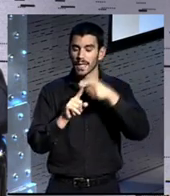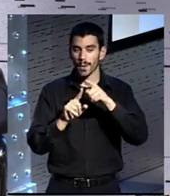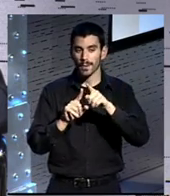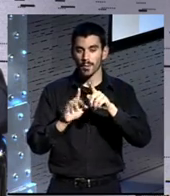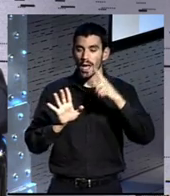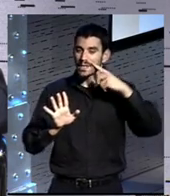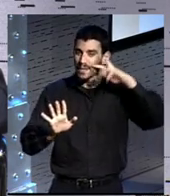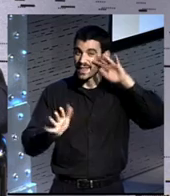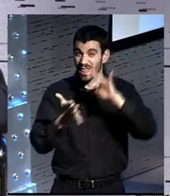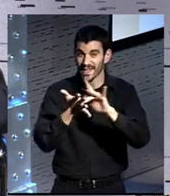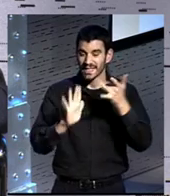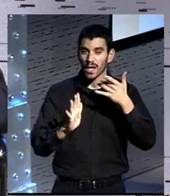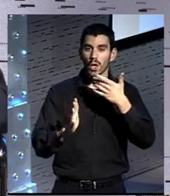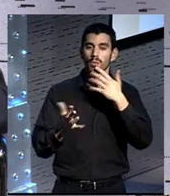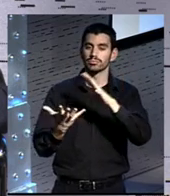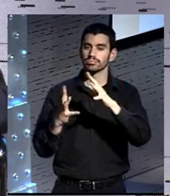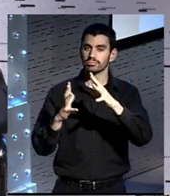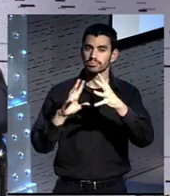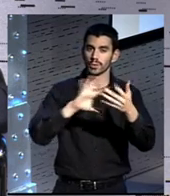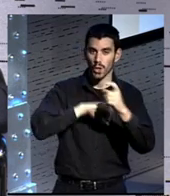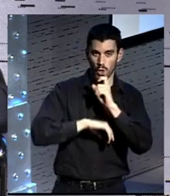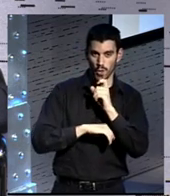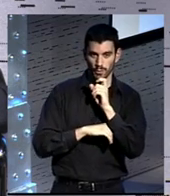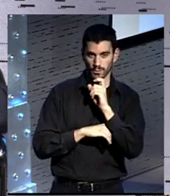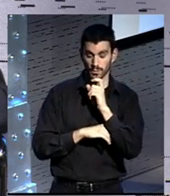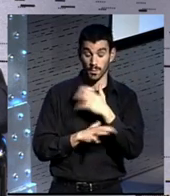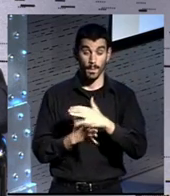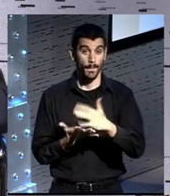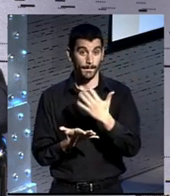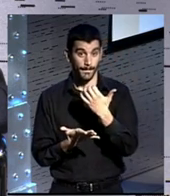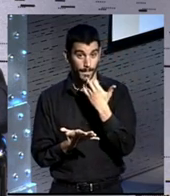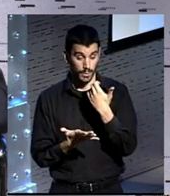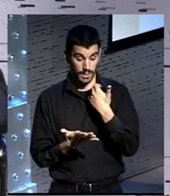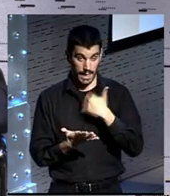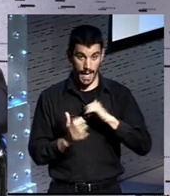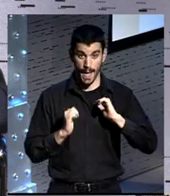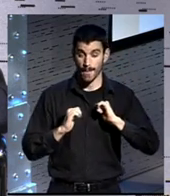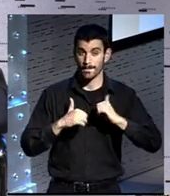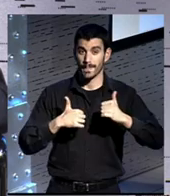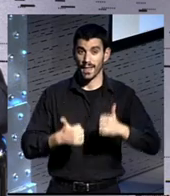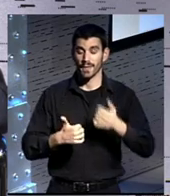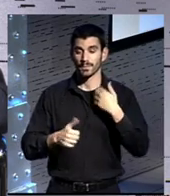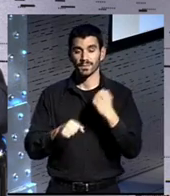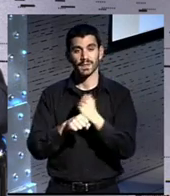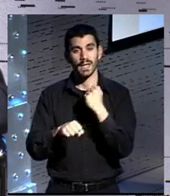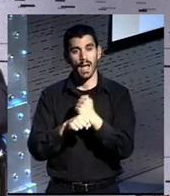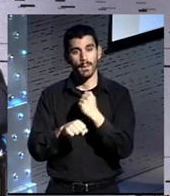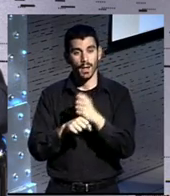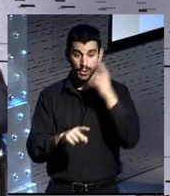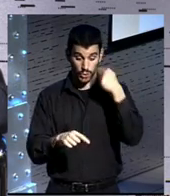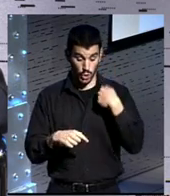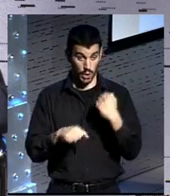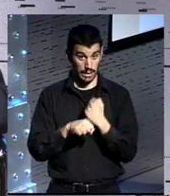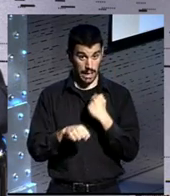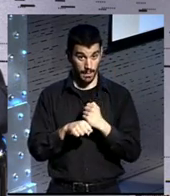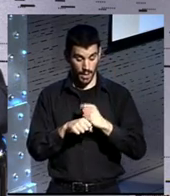cómo entenderla de cara al cliente. Tenemos incluso iniciativas en las cuales intentamos trabajar conjuntamente con el